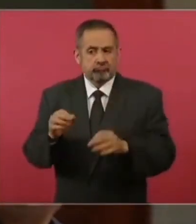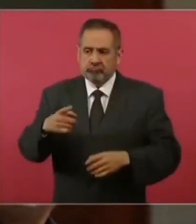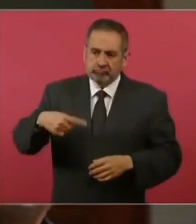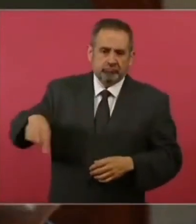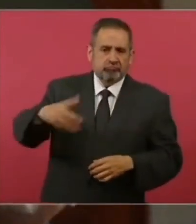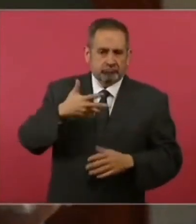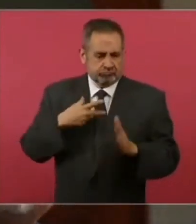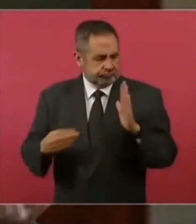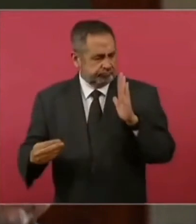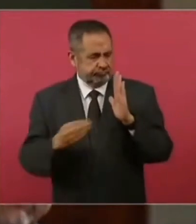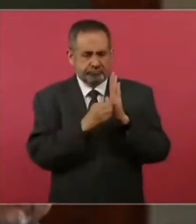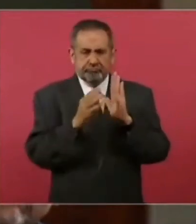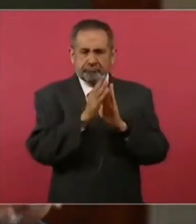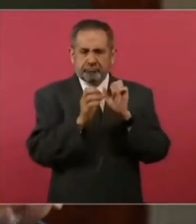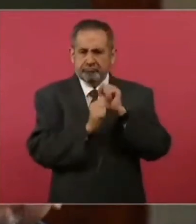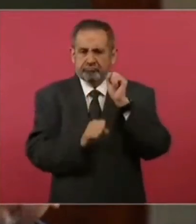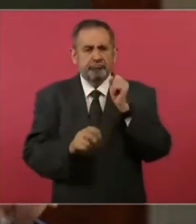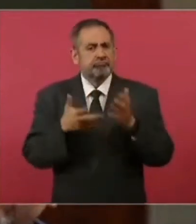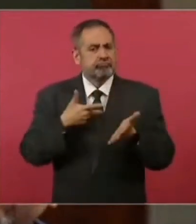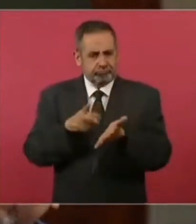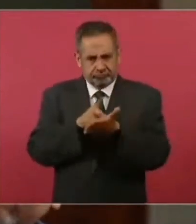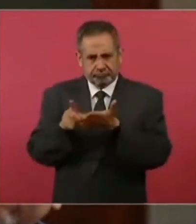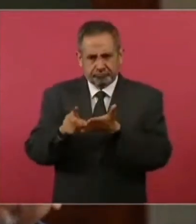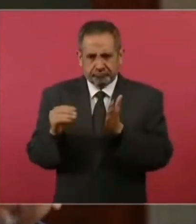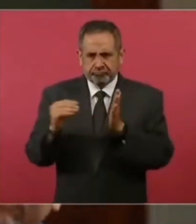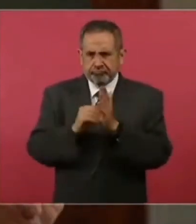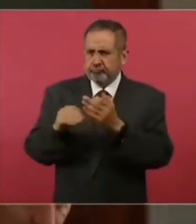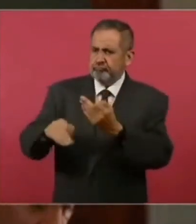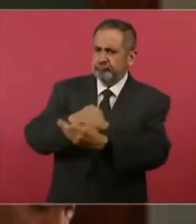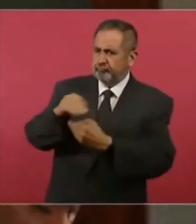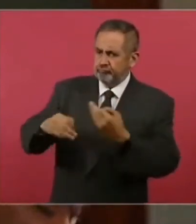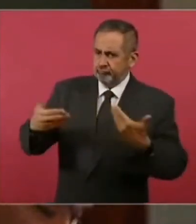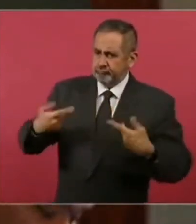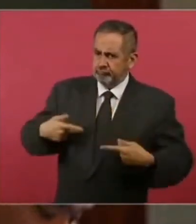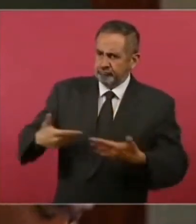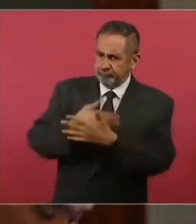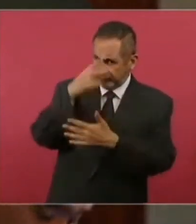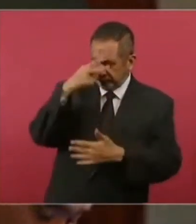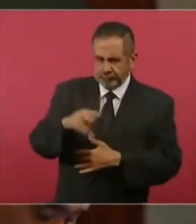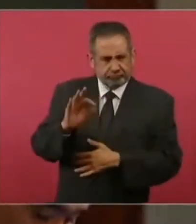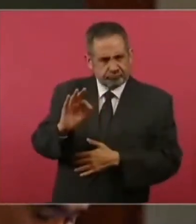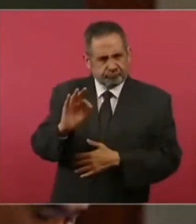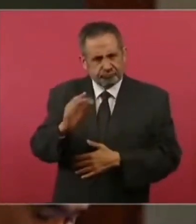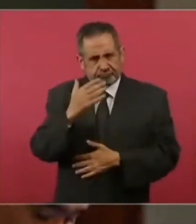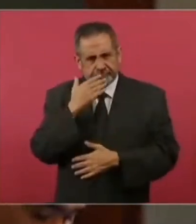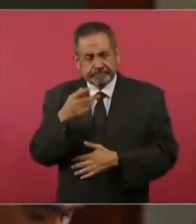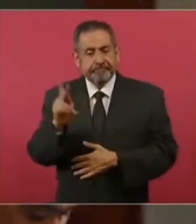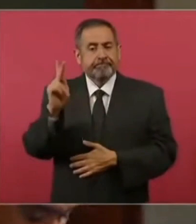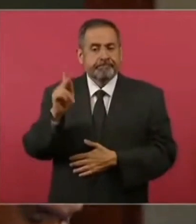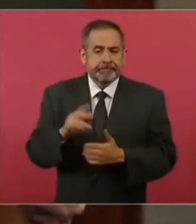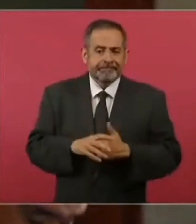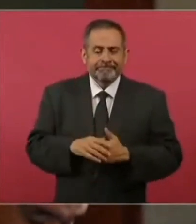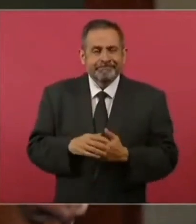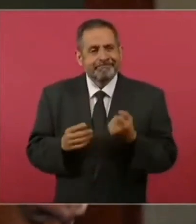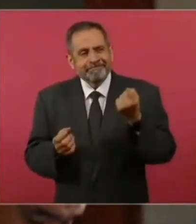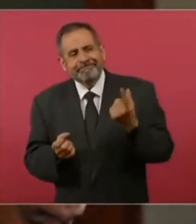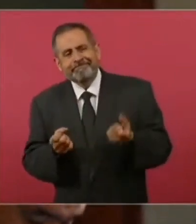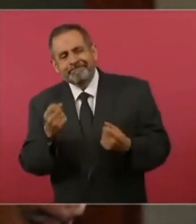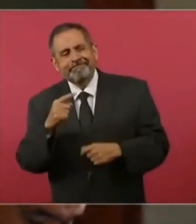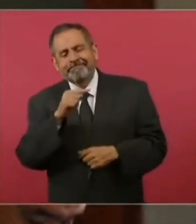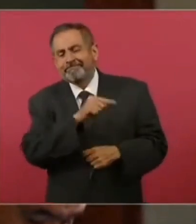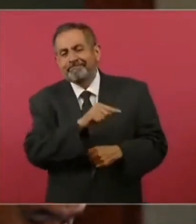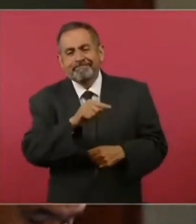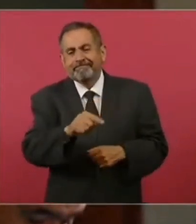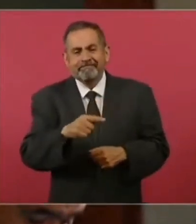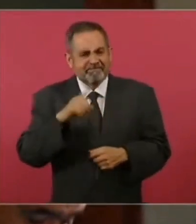derecho constitucional para todas y todos los mexicanos. Sin embargo, presidente, pues hay personas